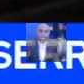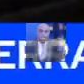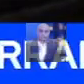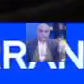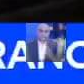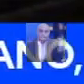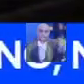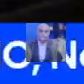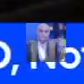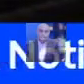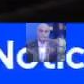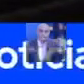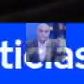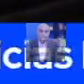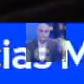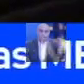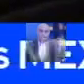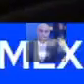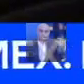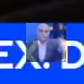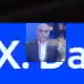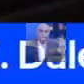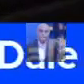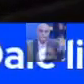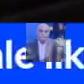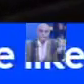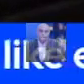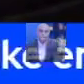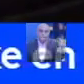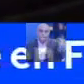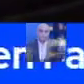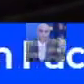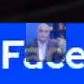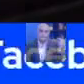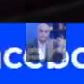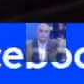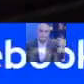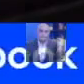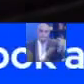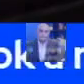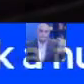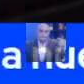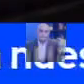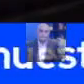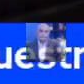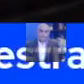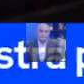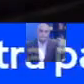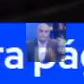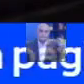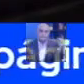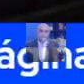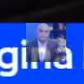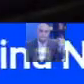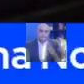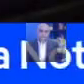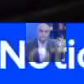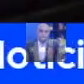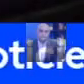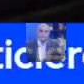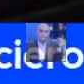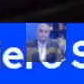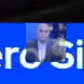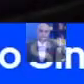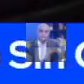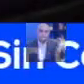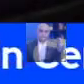están empleando de New York Times y de Washington Post al decir que esto es un boicot en toda forma en que encabeza el presidente